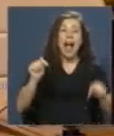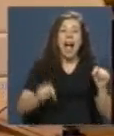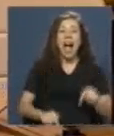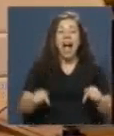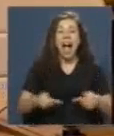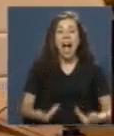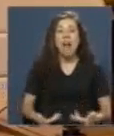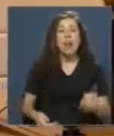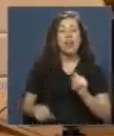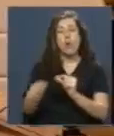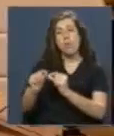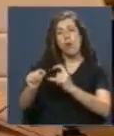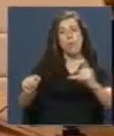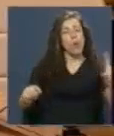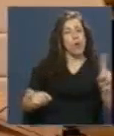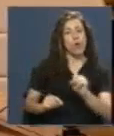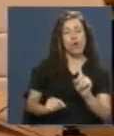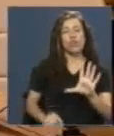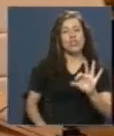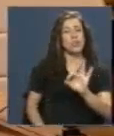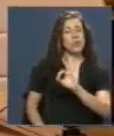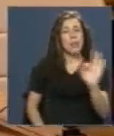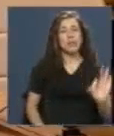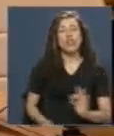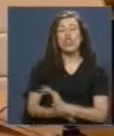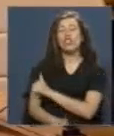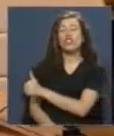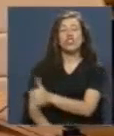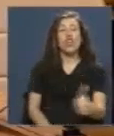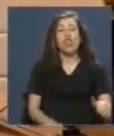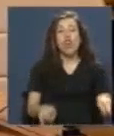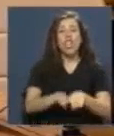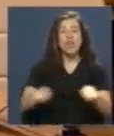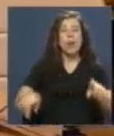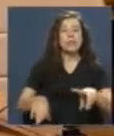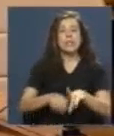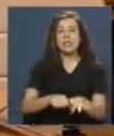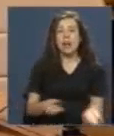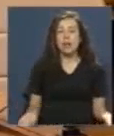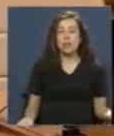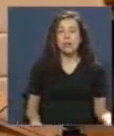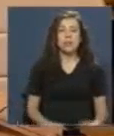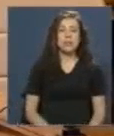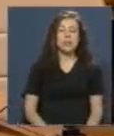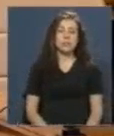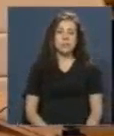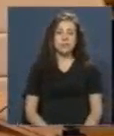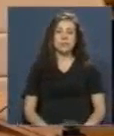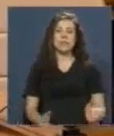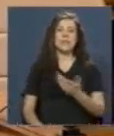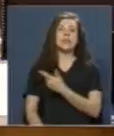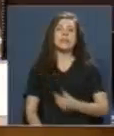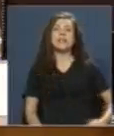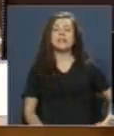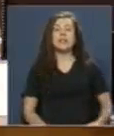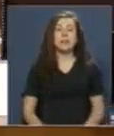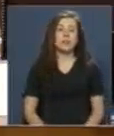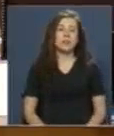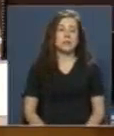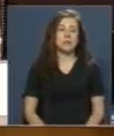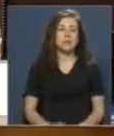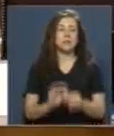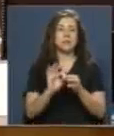y sin gradualidad, un 50% para todos, sin letra chica, he dicho, estimada Presidenta. Gracias. Muchas